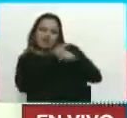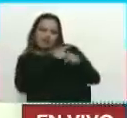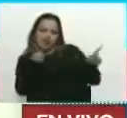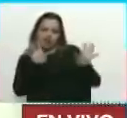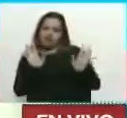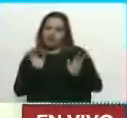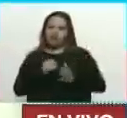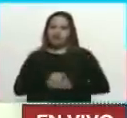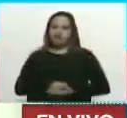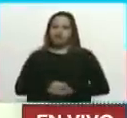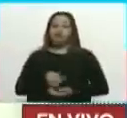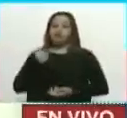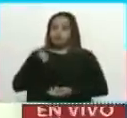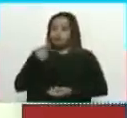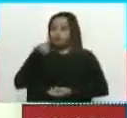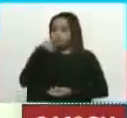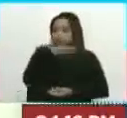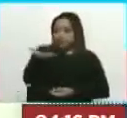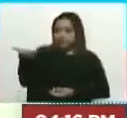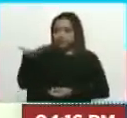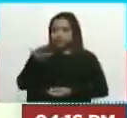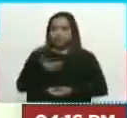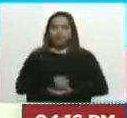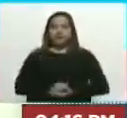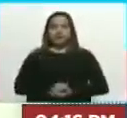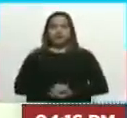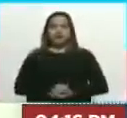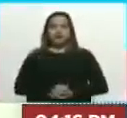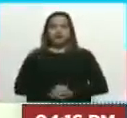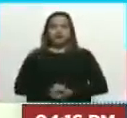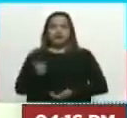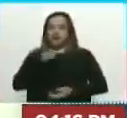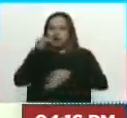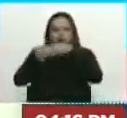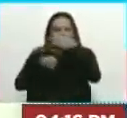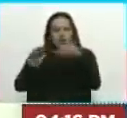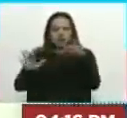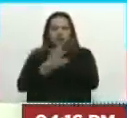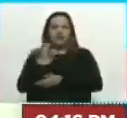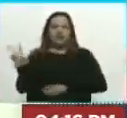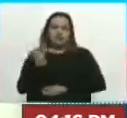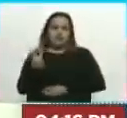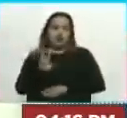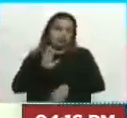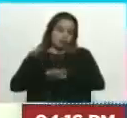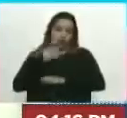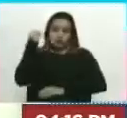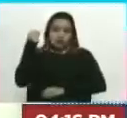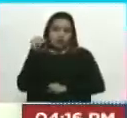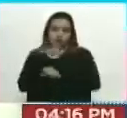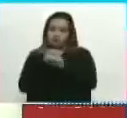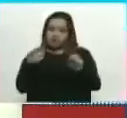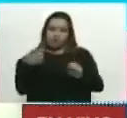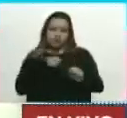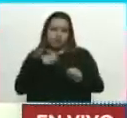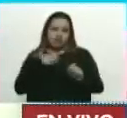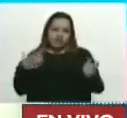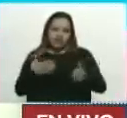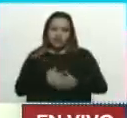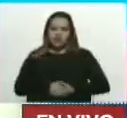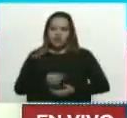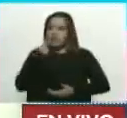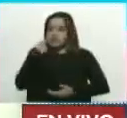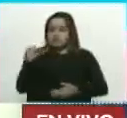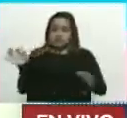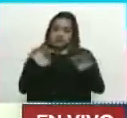Bueno, deciros que por supuesto que no voy a hablar de Venezuela porque creo que es imposible decir